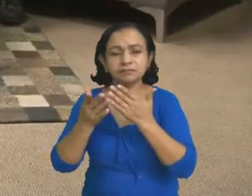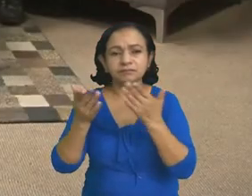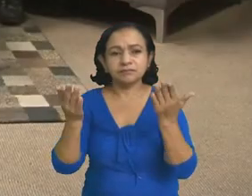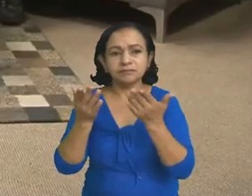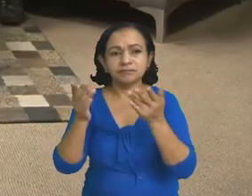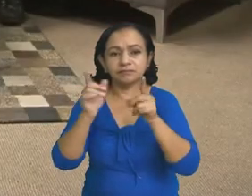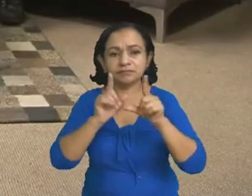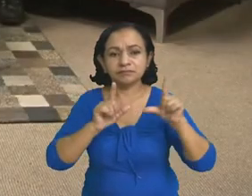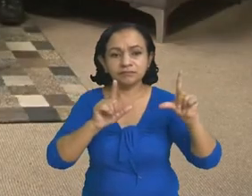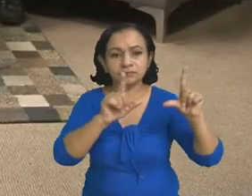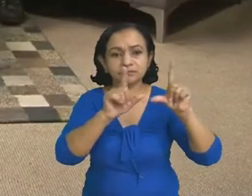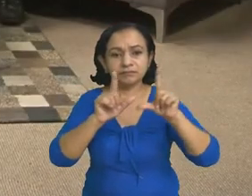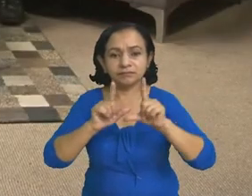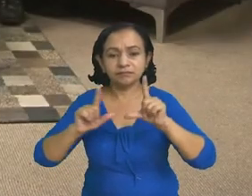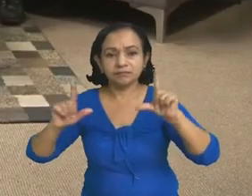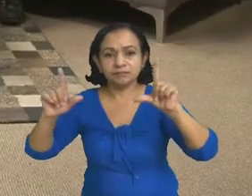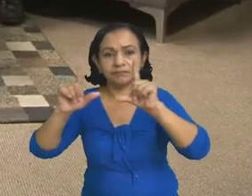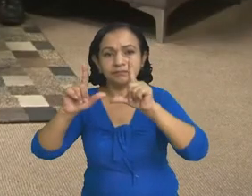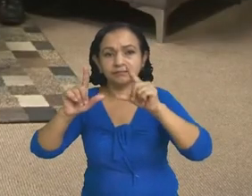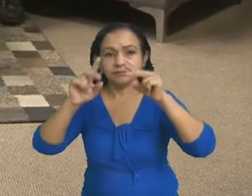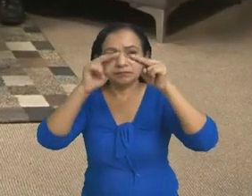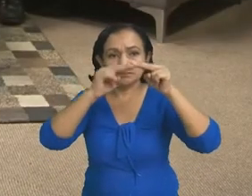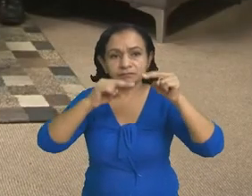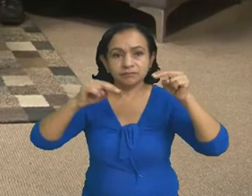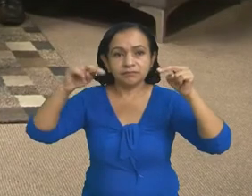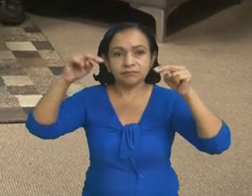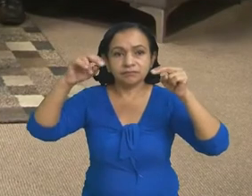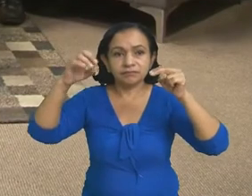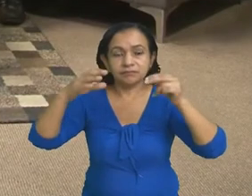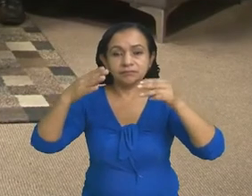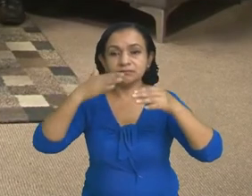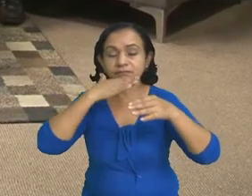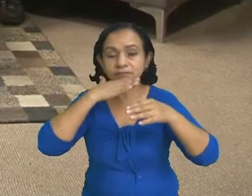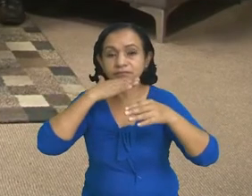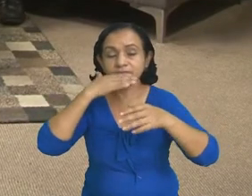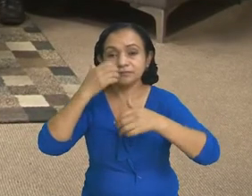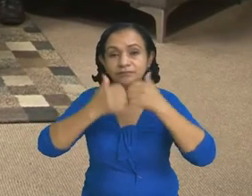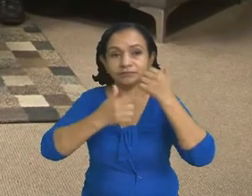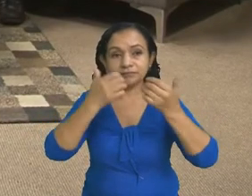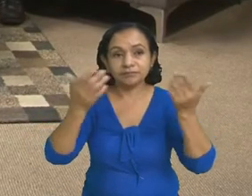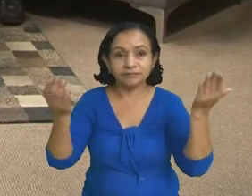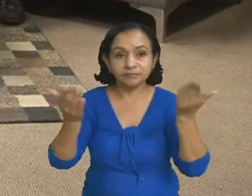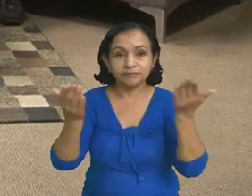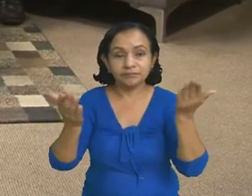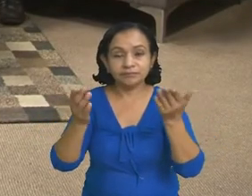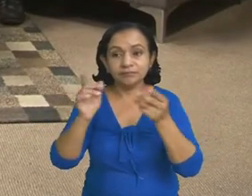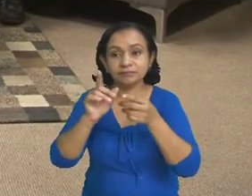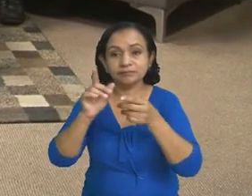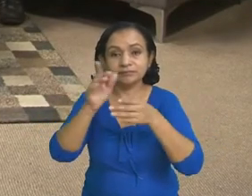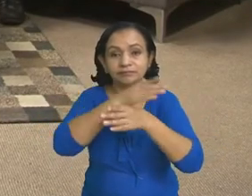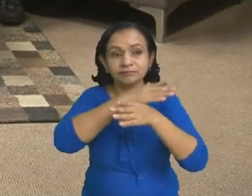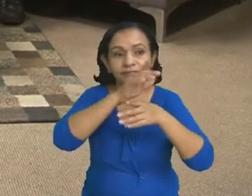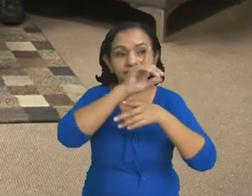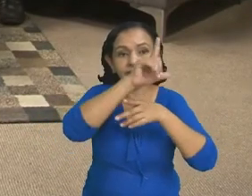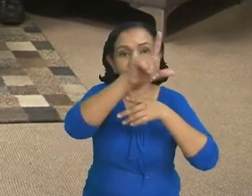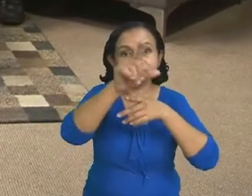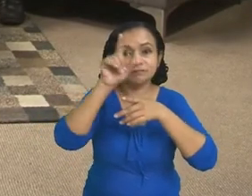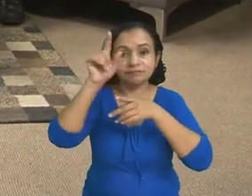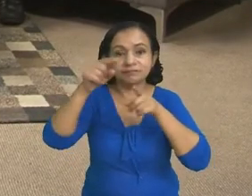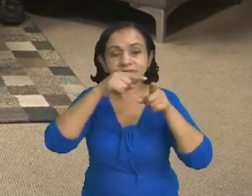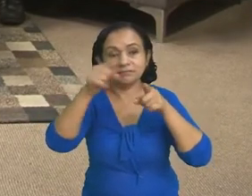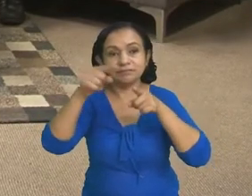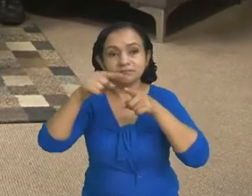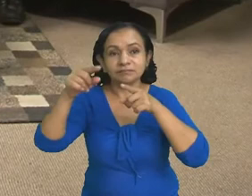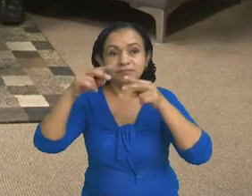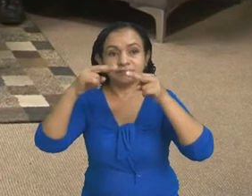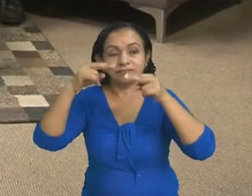precisamente en los lugares en los que no se va a llegar a través de, por realidades geográficas, por distancia entre un lugar y otro, a partir de